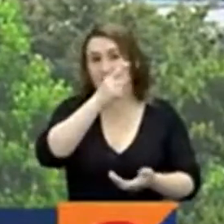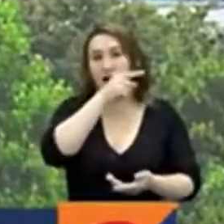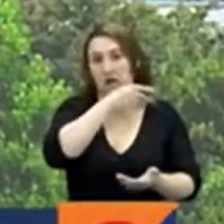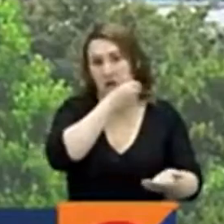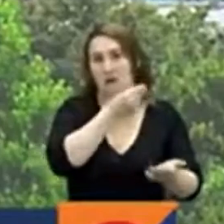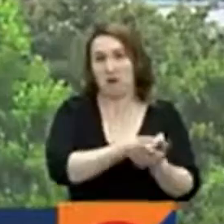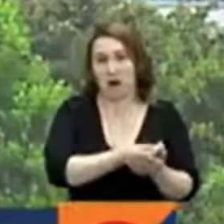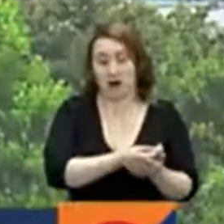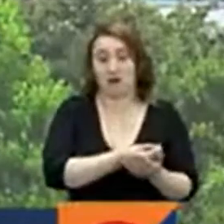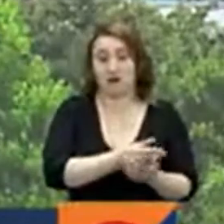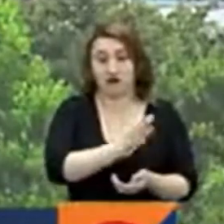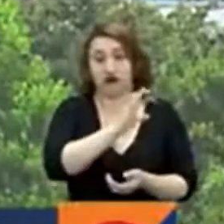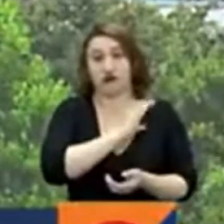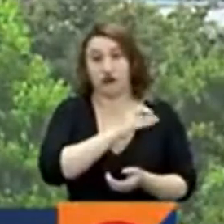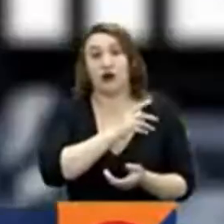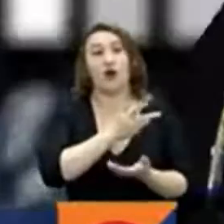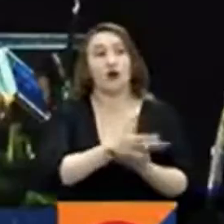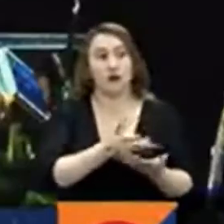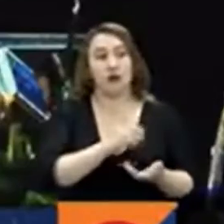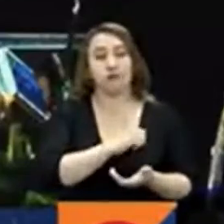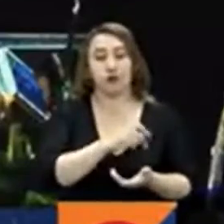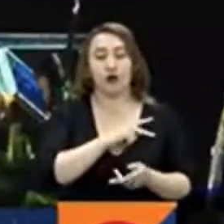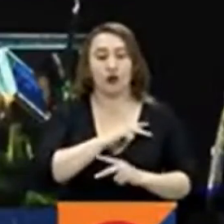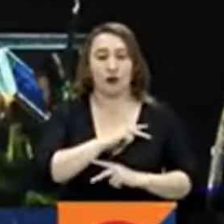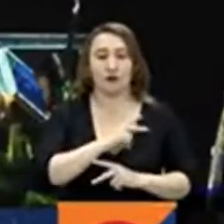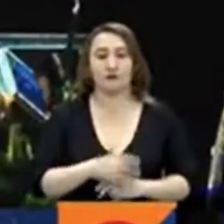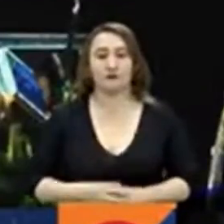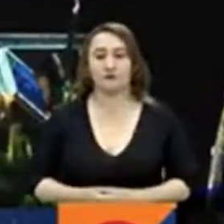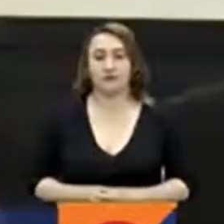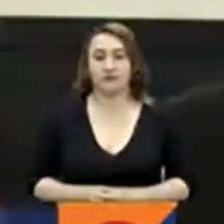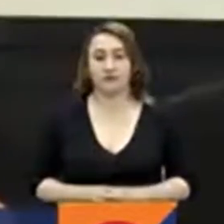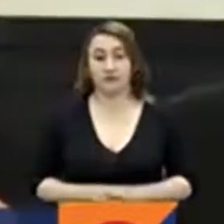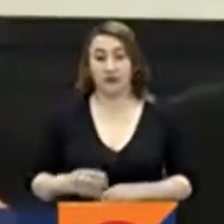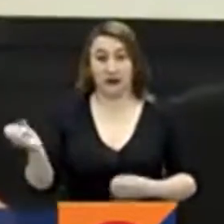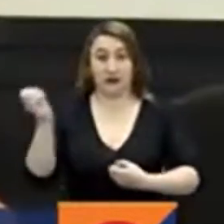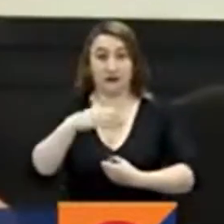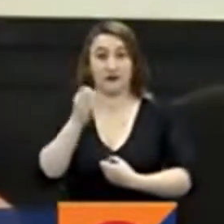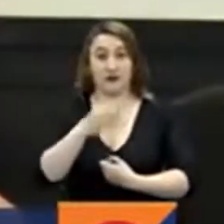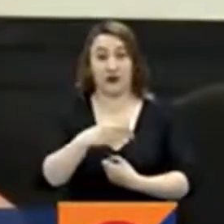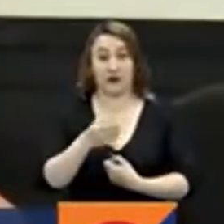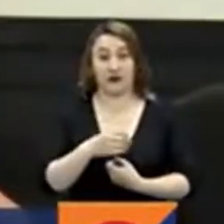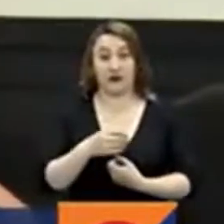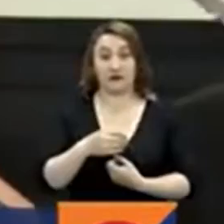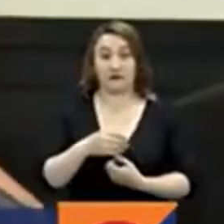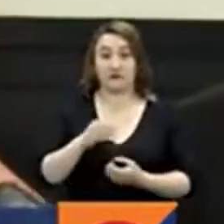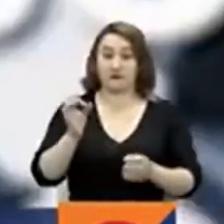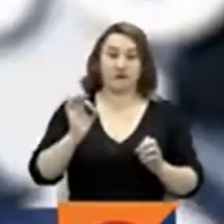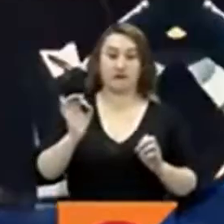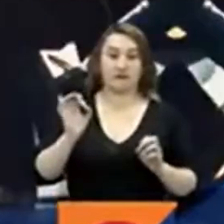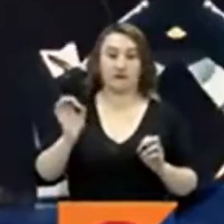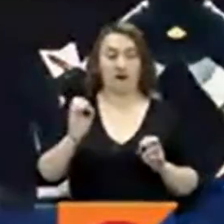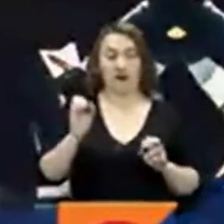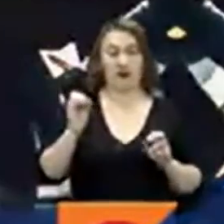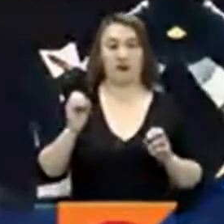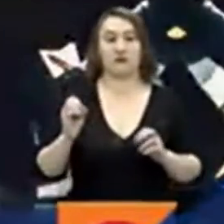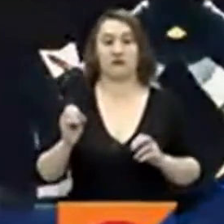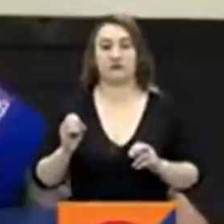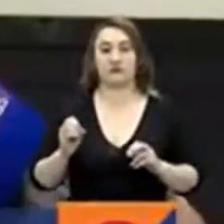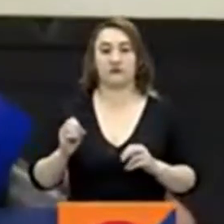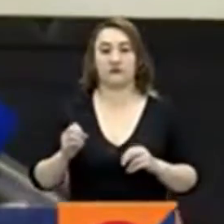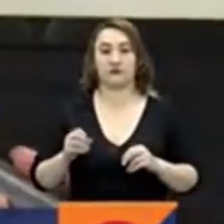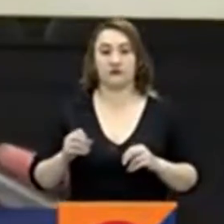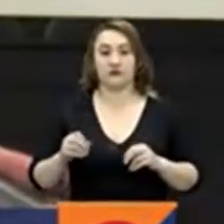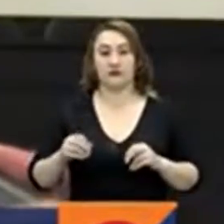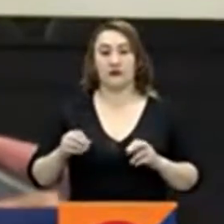más ingresos y más bienes. Canasta familiar. No se está buscando tocar la canasta familiar. Renta a